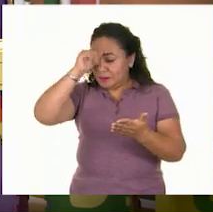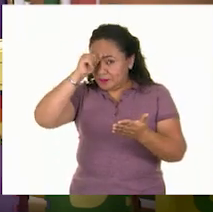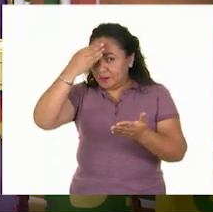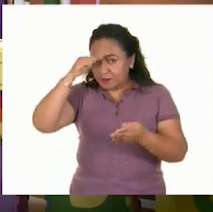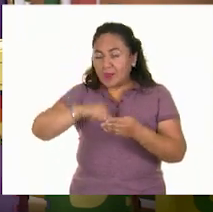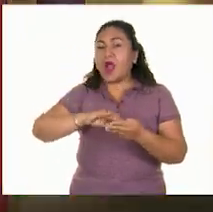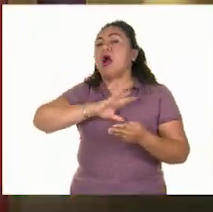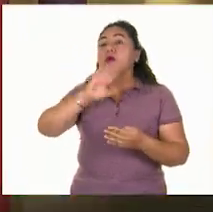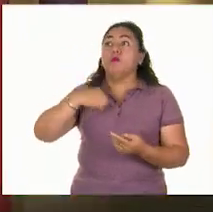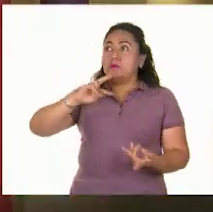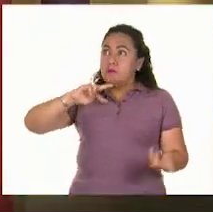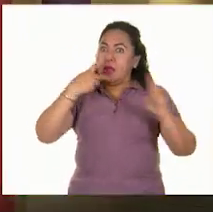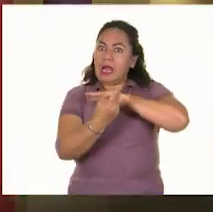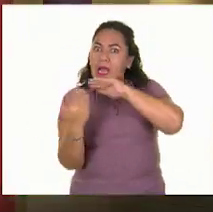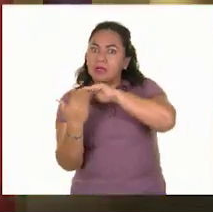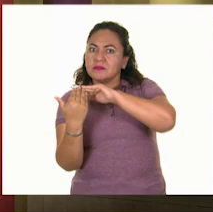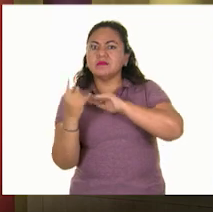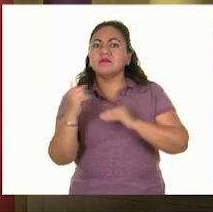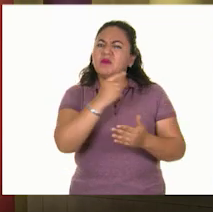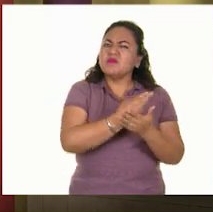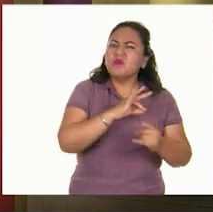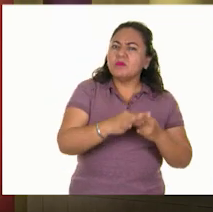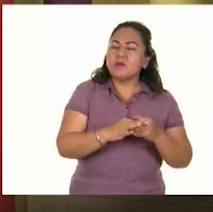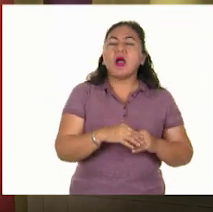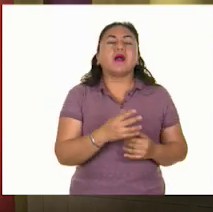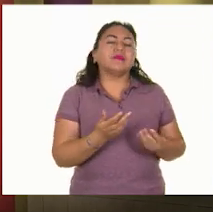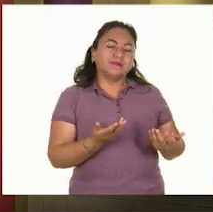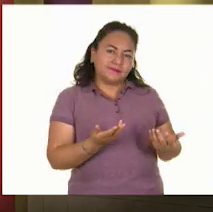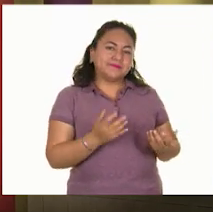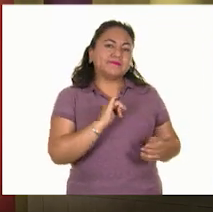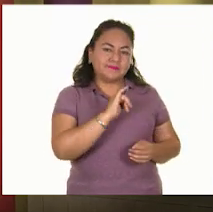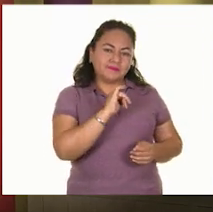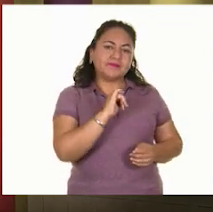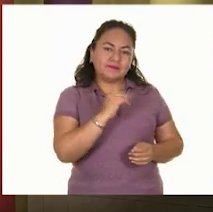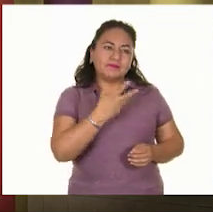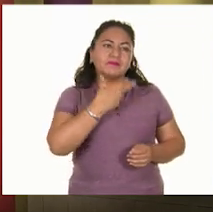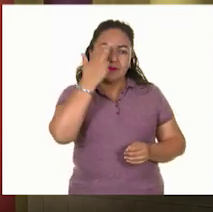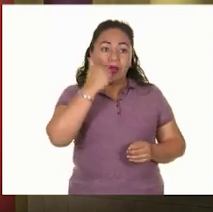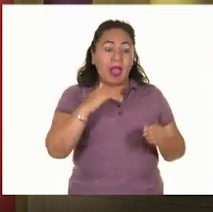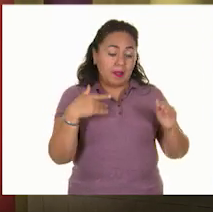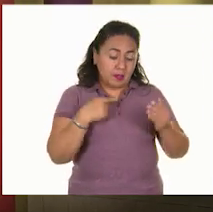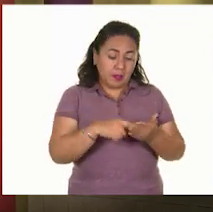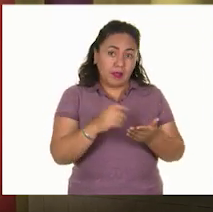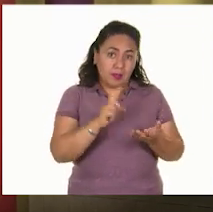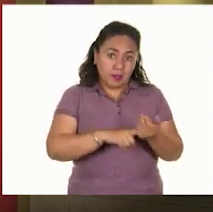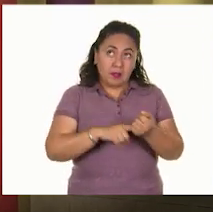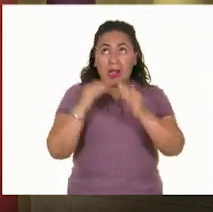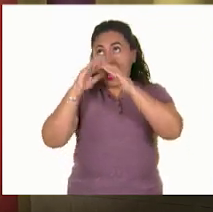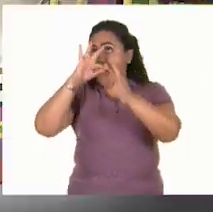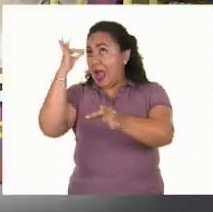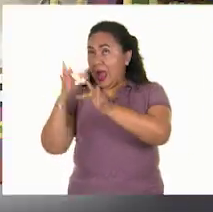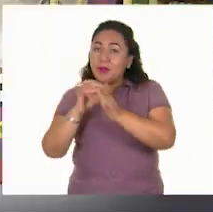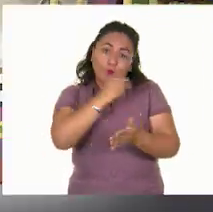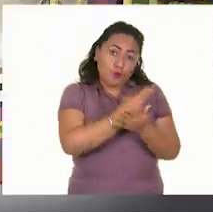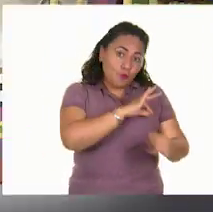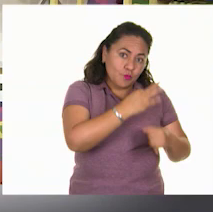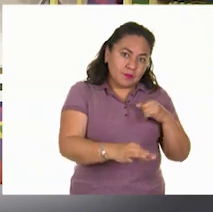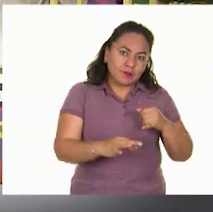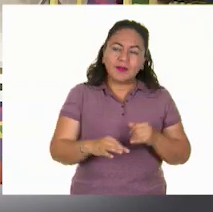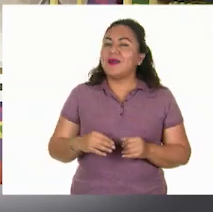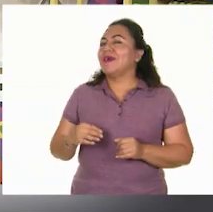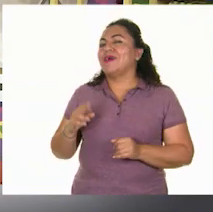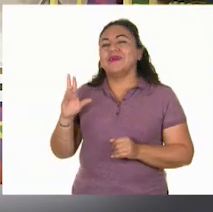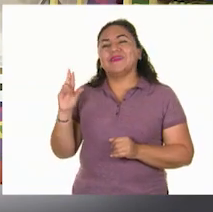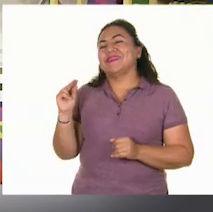al revés, ¿no? Pues sí, aunque también puede ser, tienes primero la casa y ya después la dibujas a detalle, como usted me